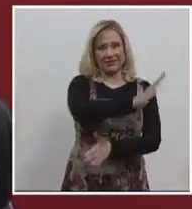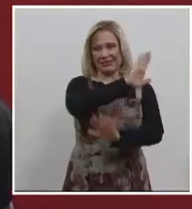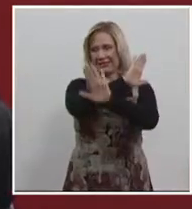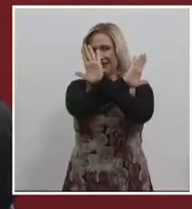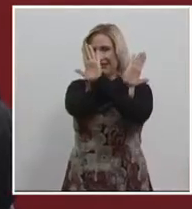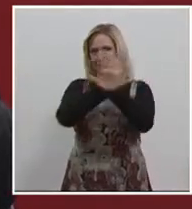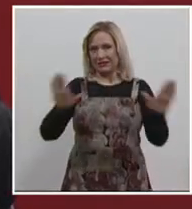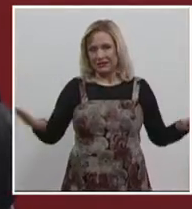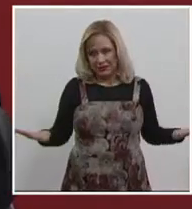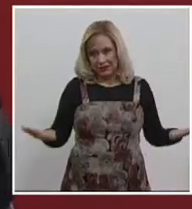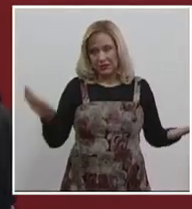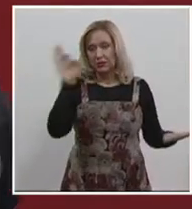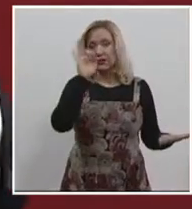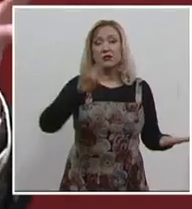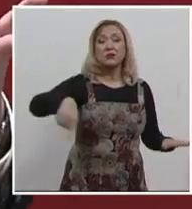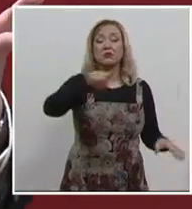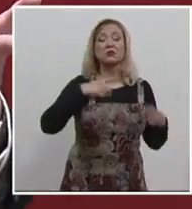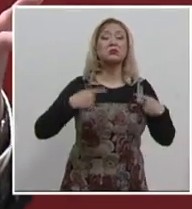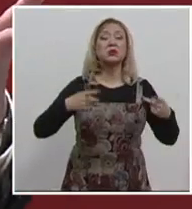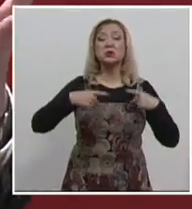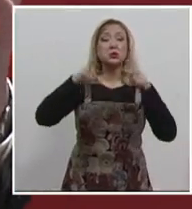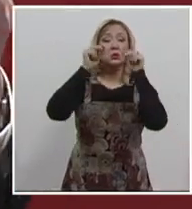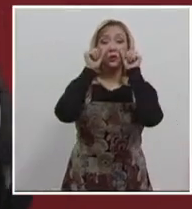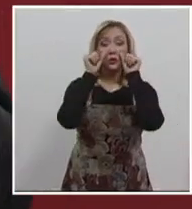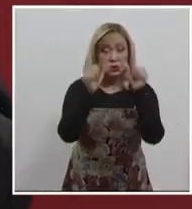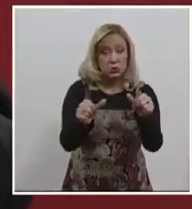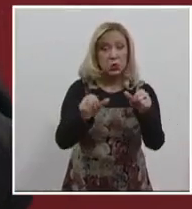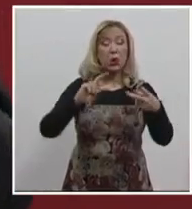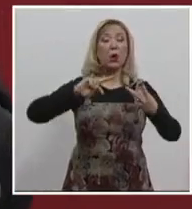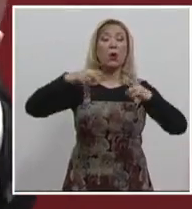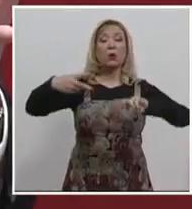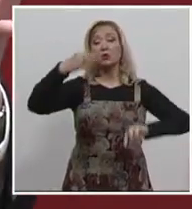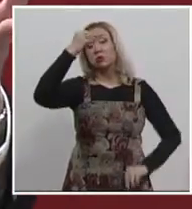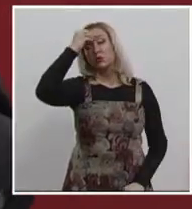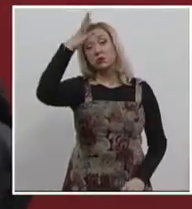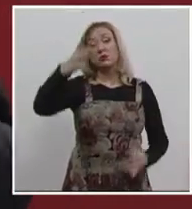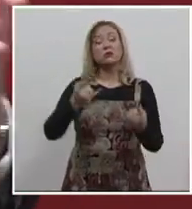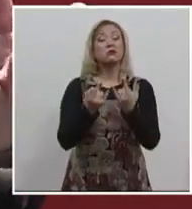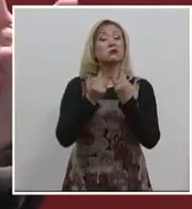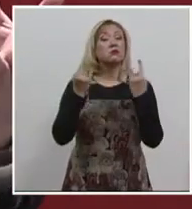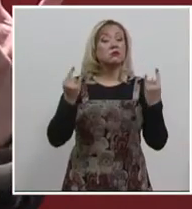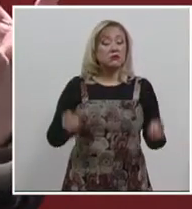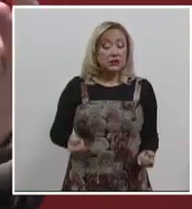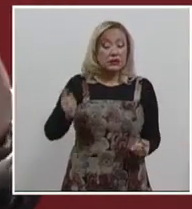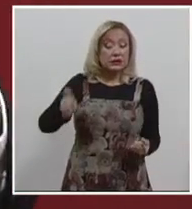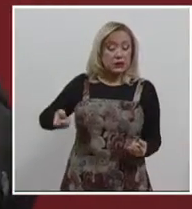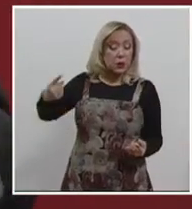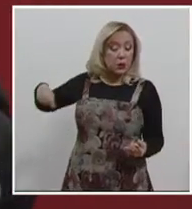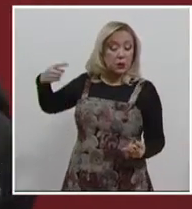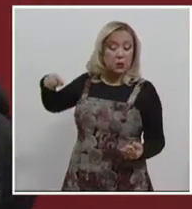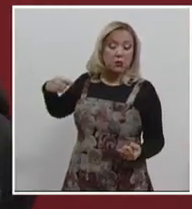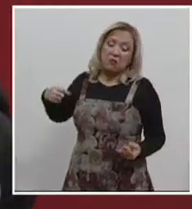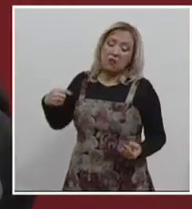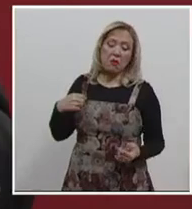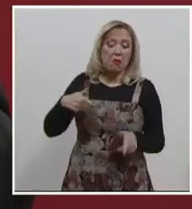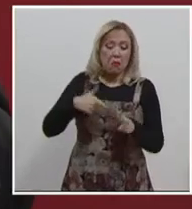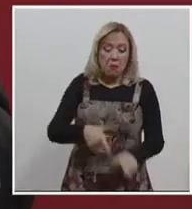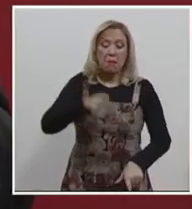atiende o se olvida precisamente de su historia está condenada a cometer los mismos